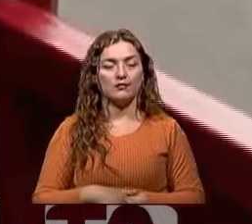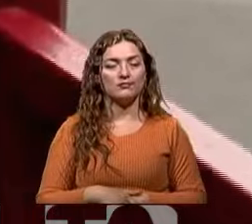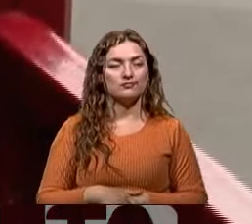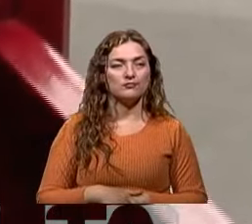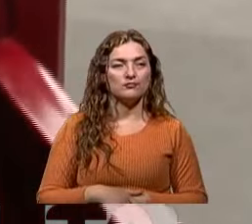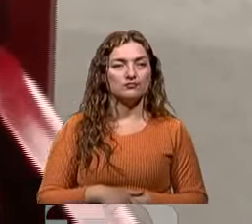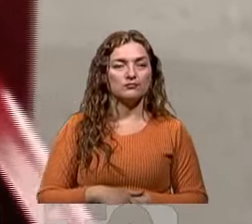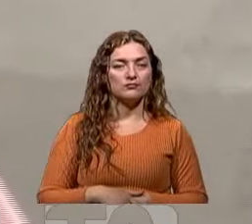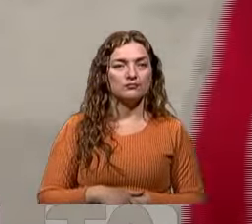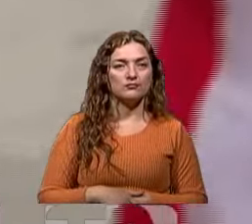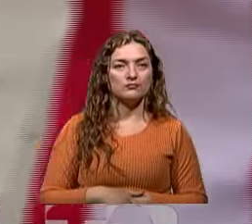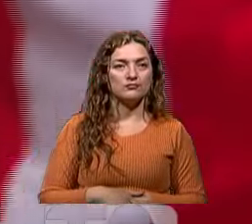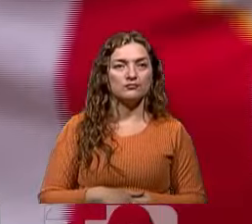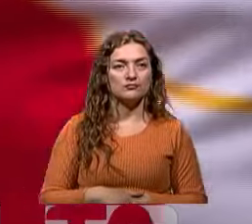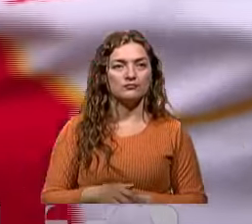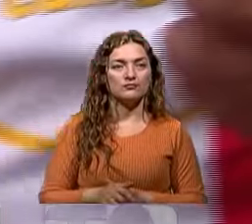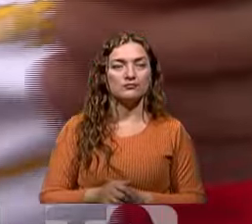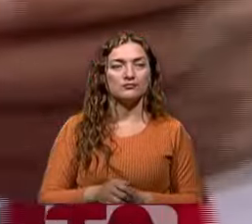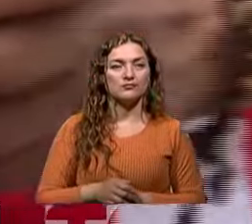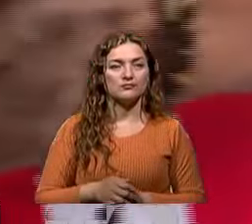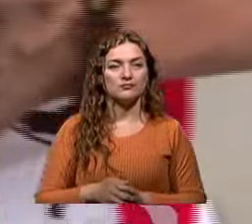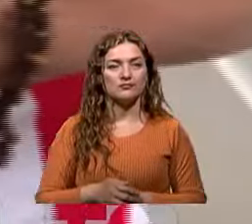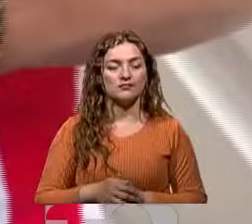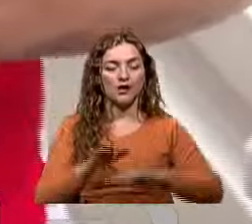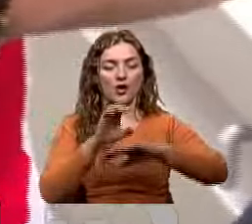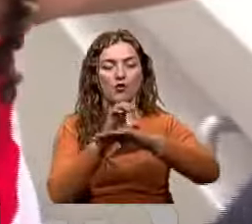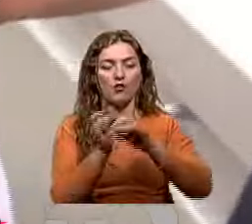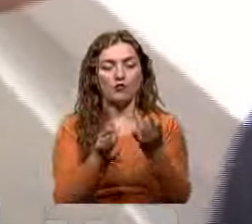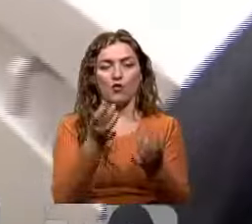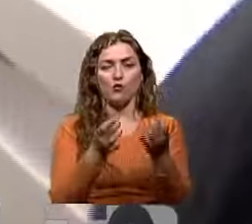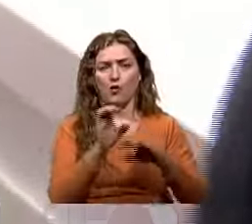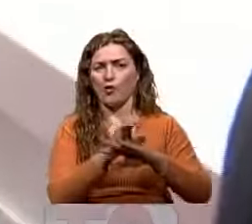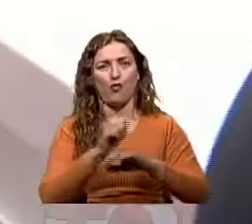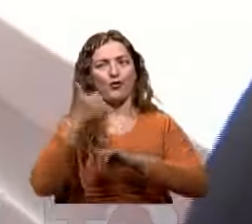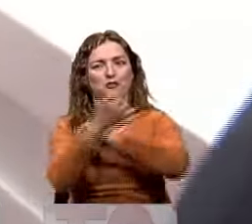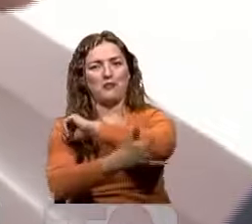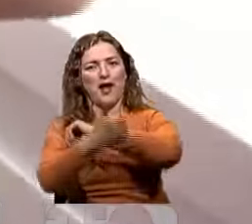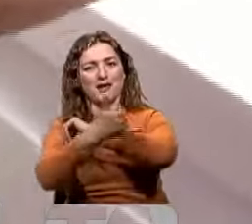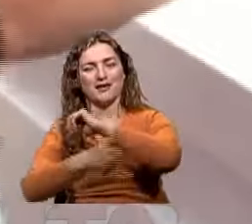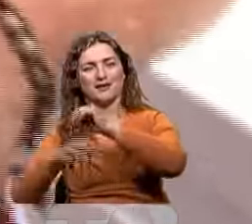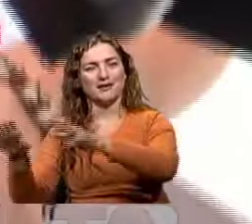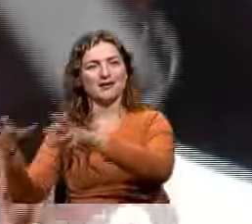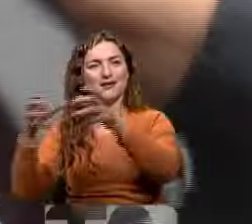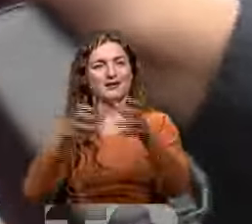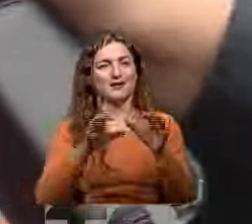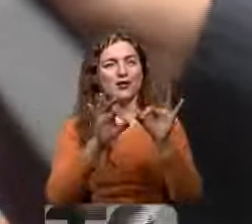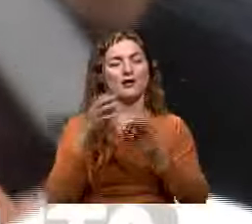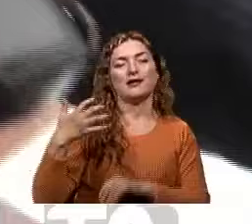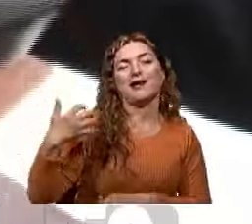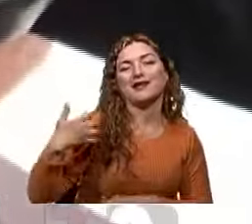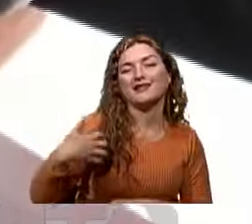sepan, y con muchos ecuatorianos nos sorprendemos, en el Ecuador no se produce canguil, el canguil es importado. Entonces, esto es un muy buen canguil